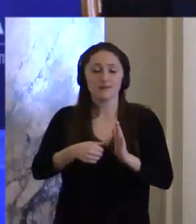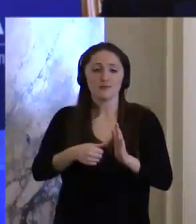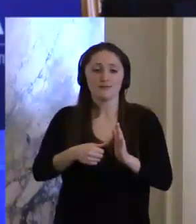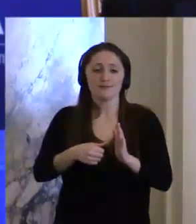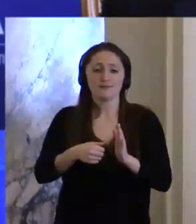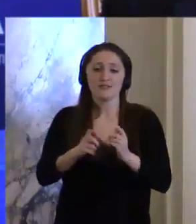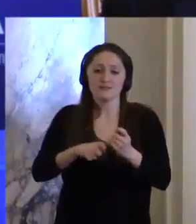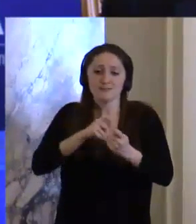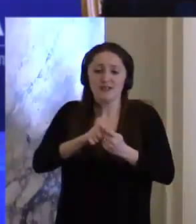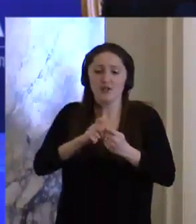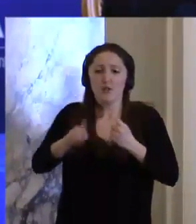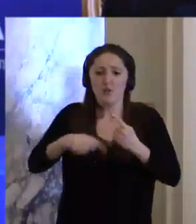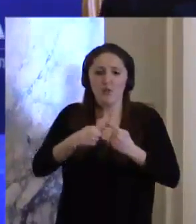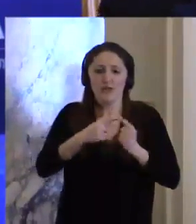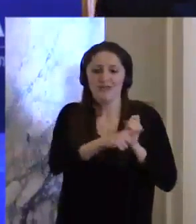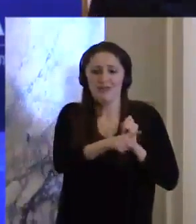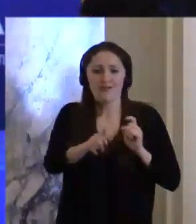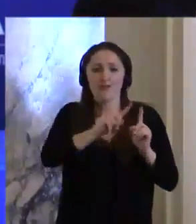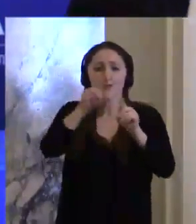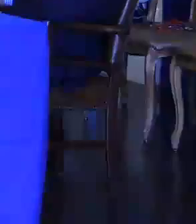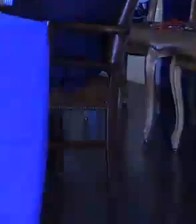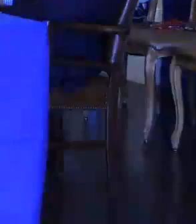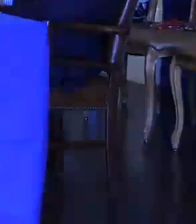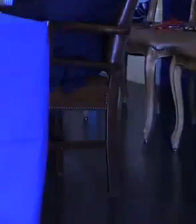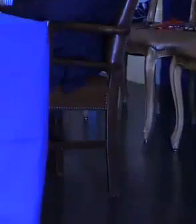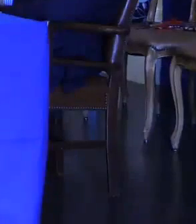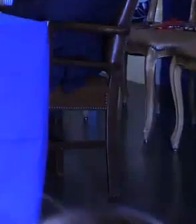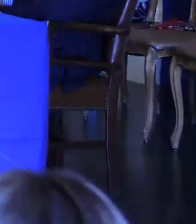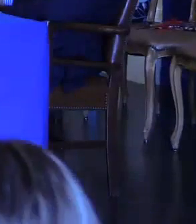del futuro. Muchas gracias.